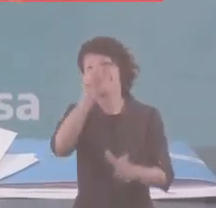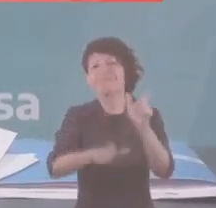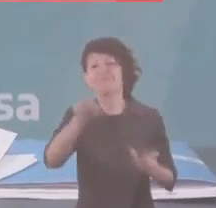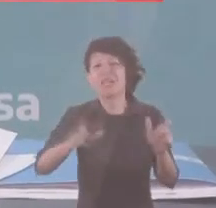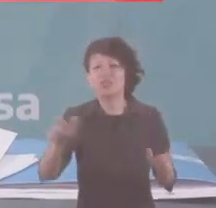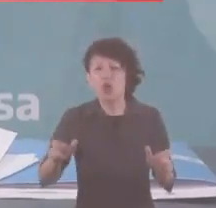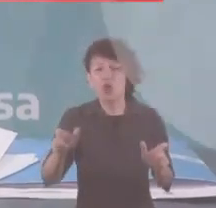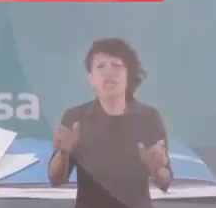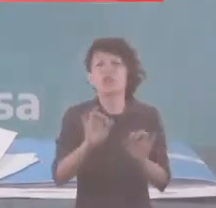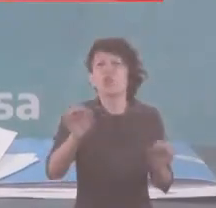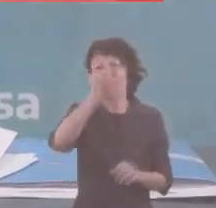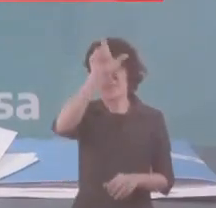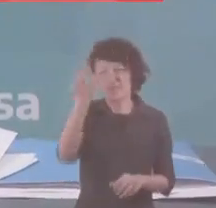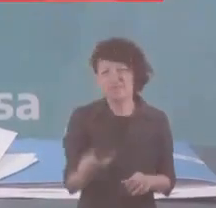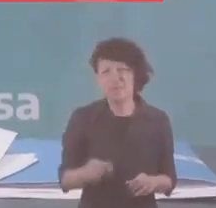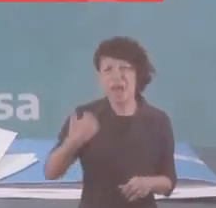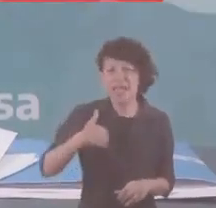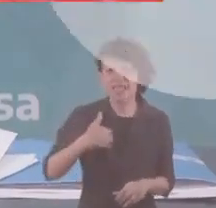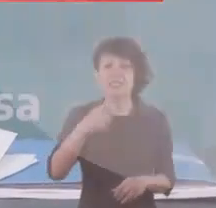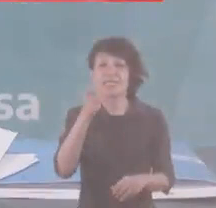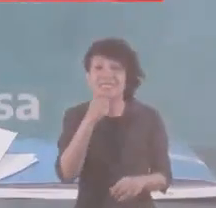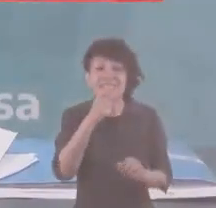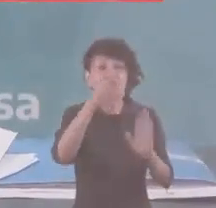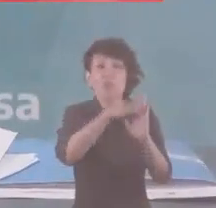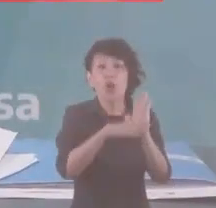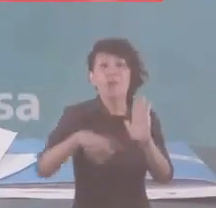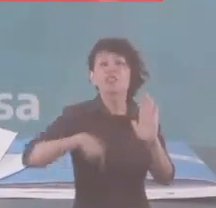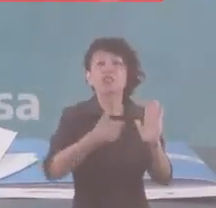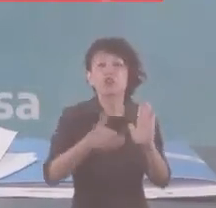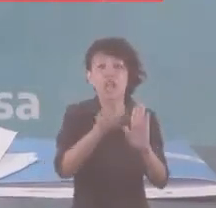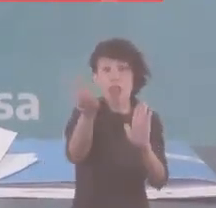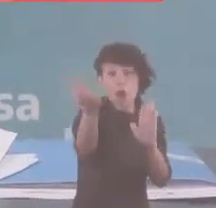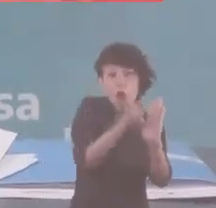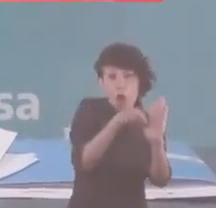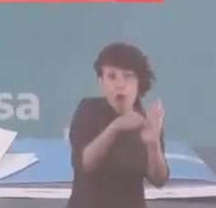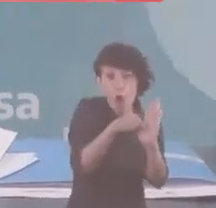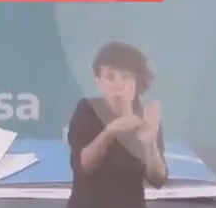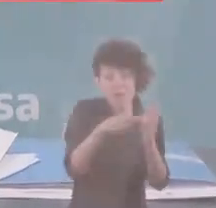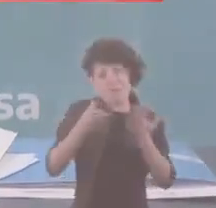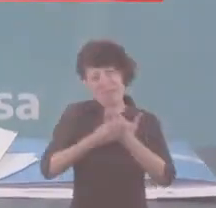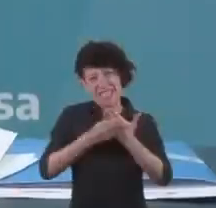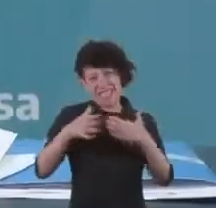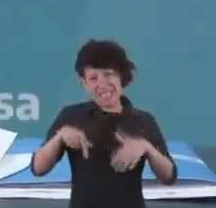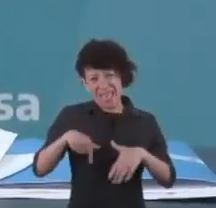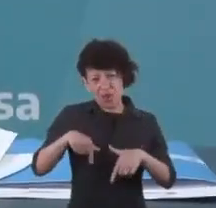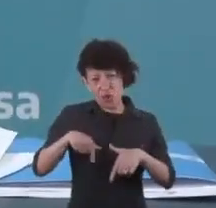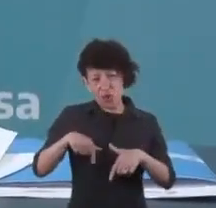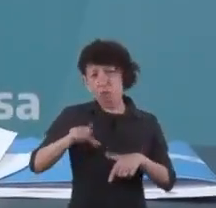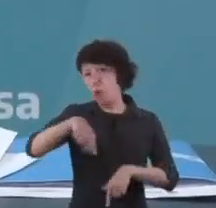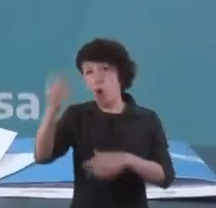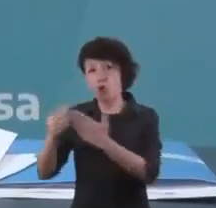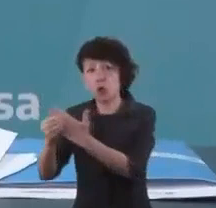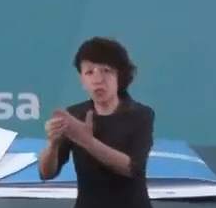Argentina mientras perciba un programa social de este ministerio y de otras carteras ministeriales